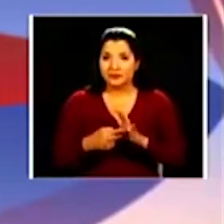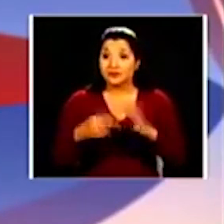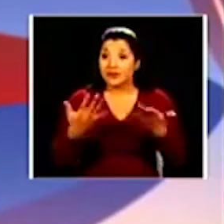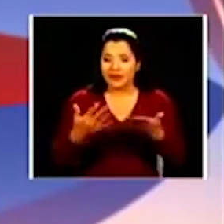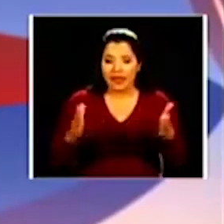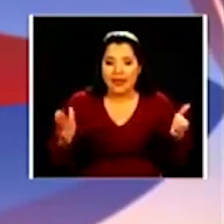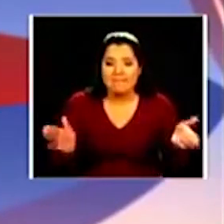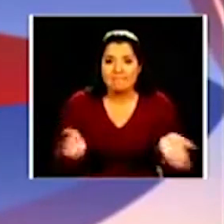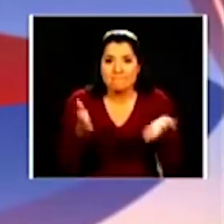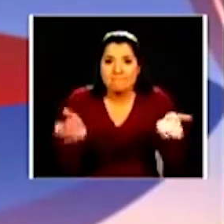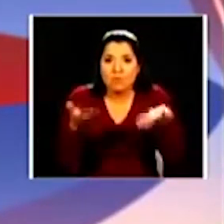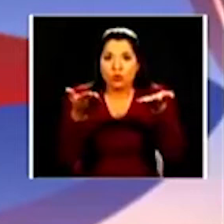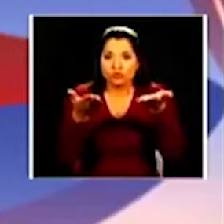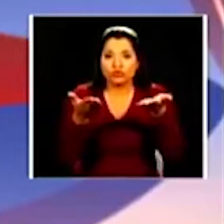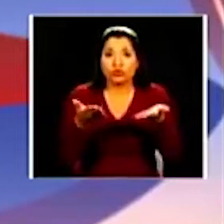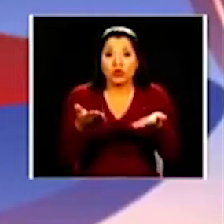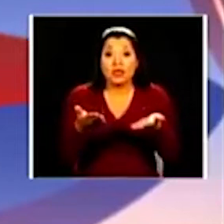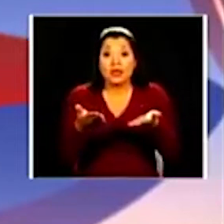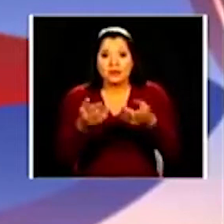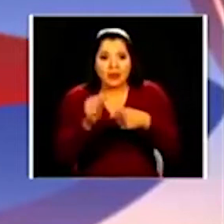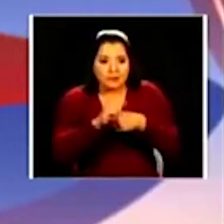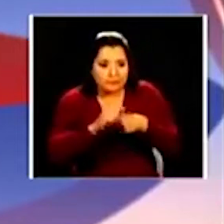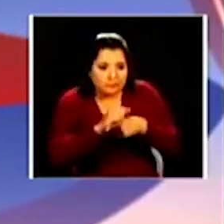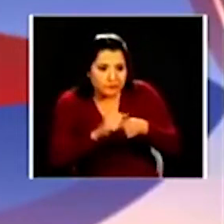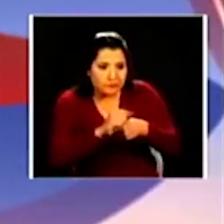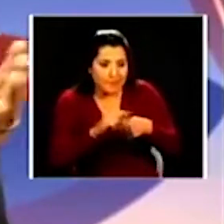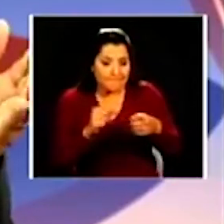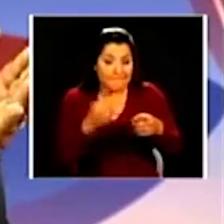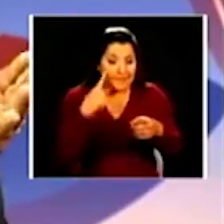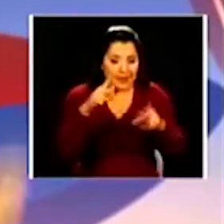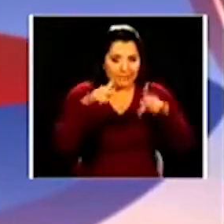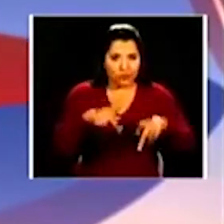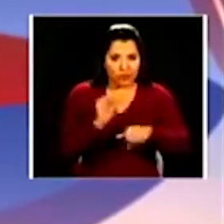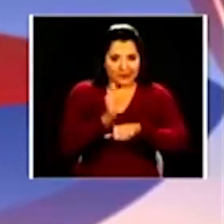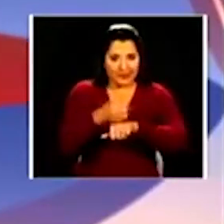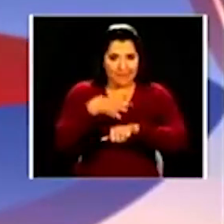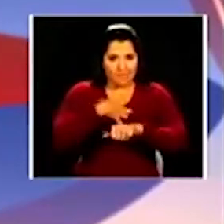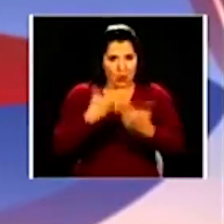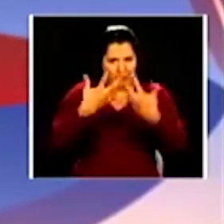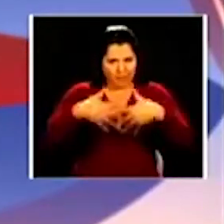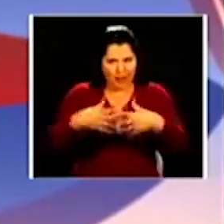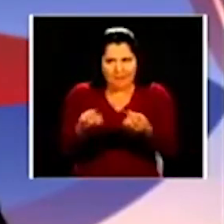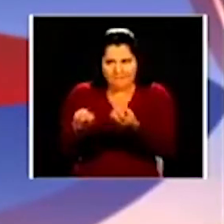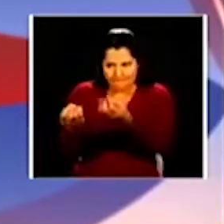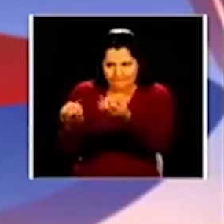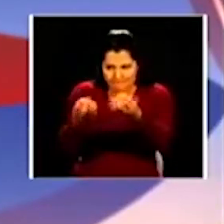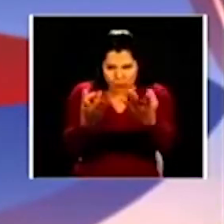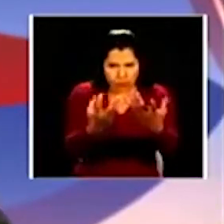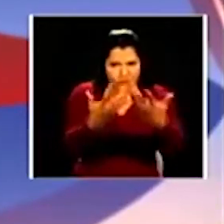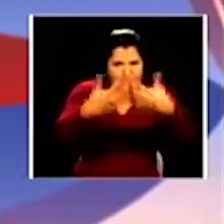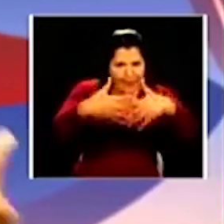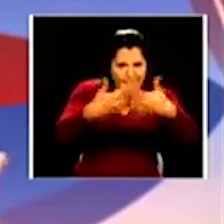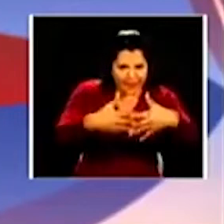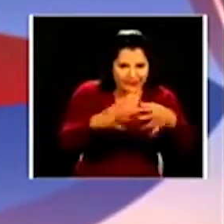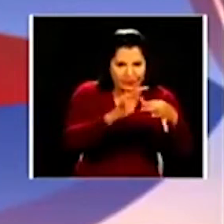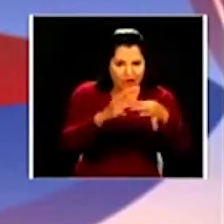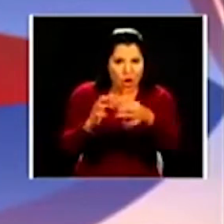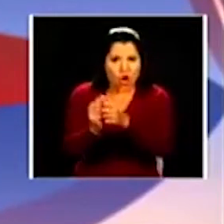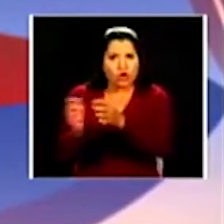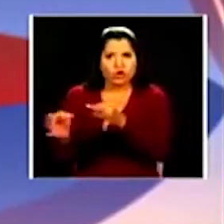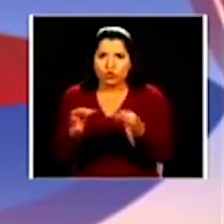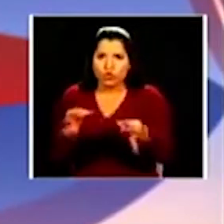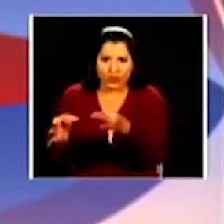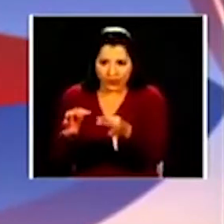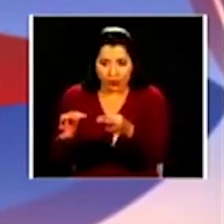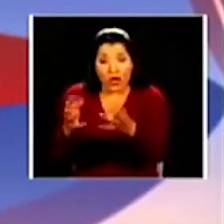la capacitación para emprendedores. Hay muchos emprendedores, hay muchas micro, pequeñas y medianas empresas turísticas que quieren establecerse allá y